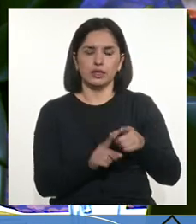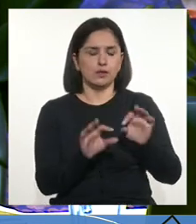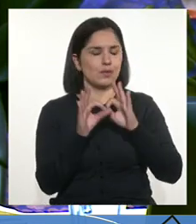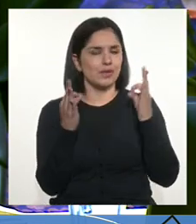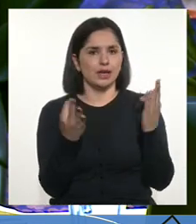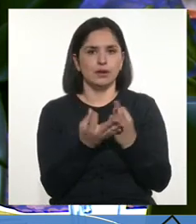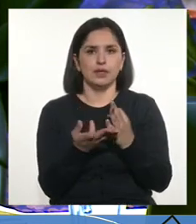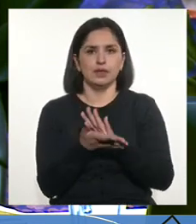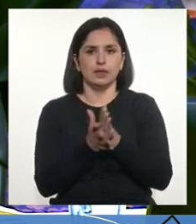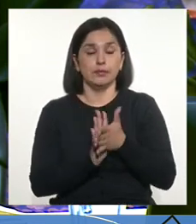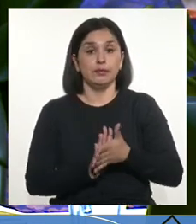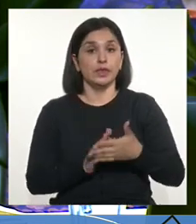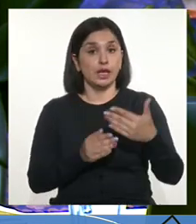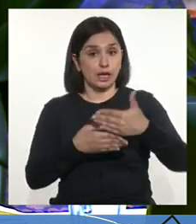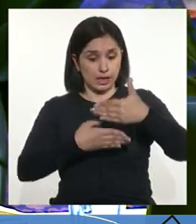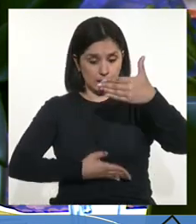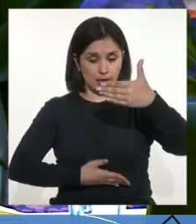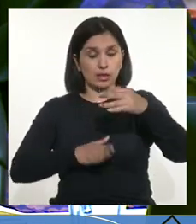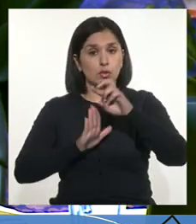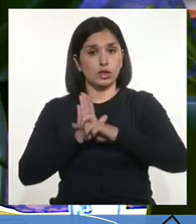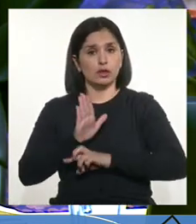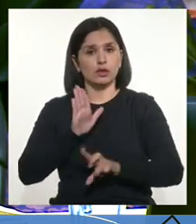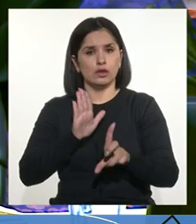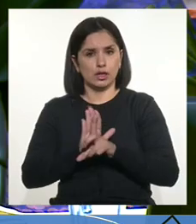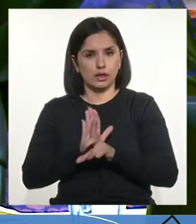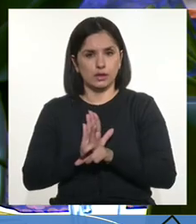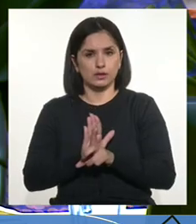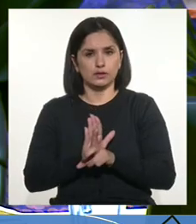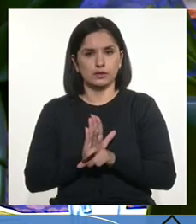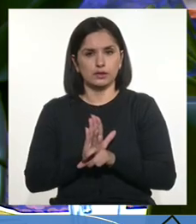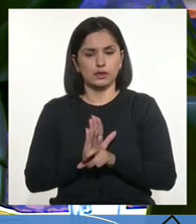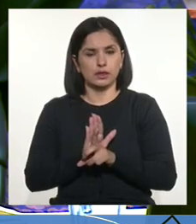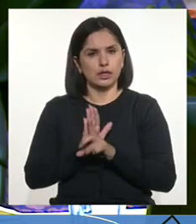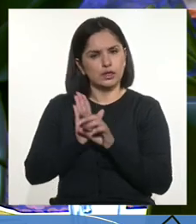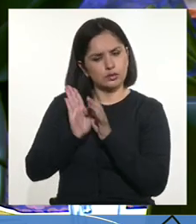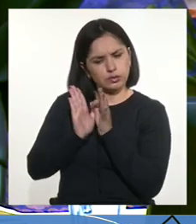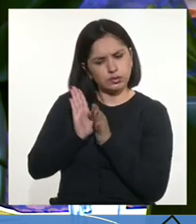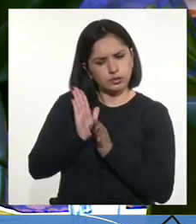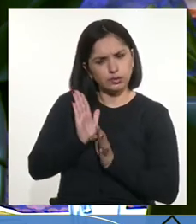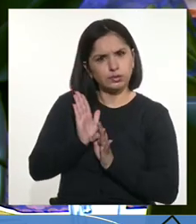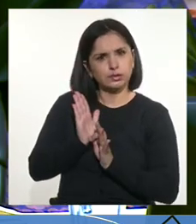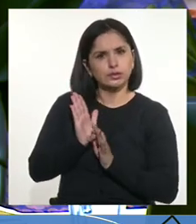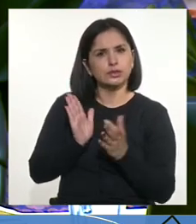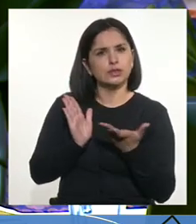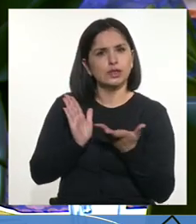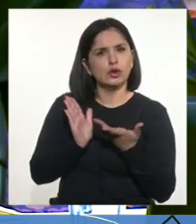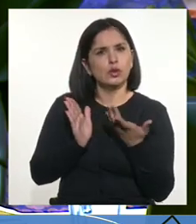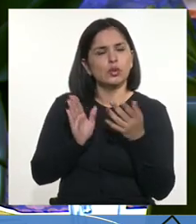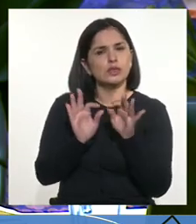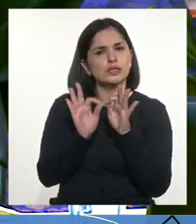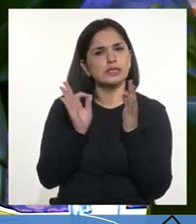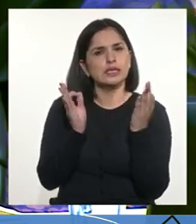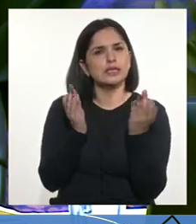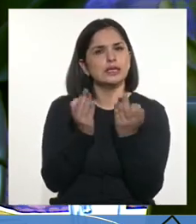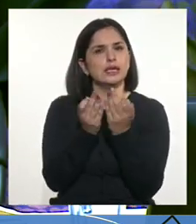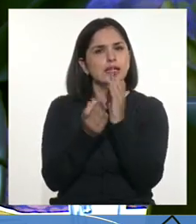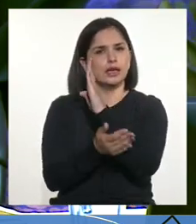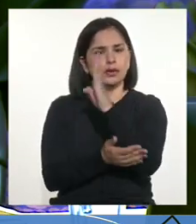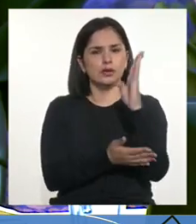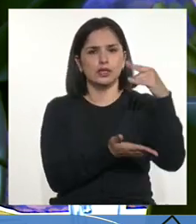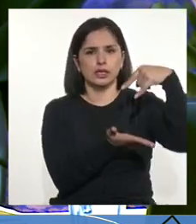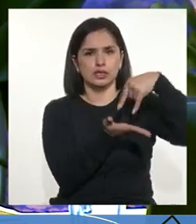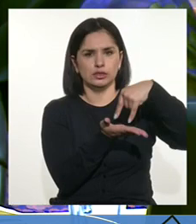si este proyecto proyecto de ley a aula de la composición de la biblioteca